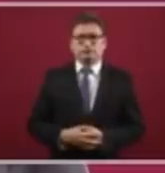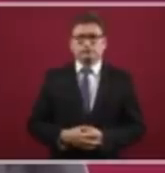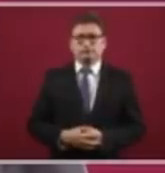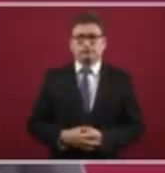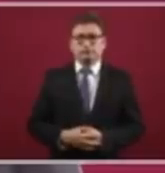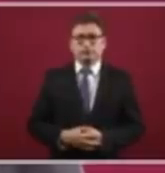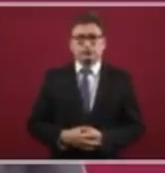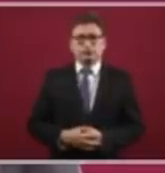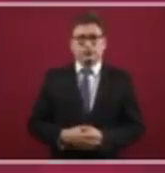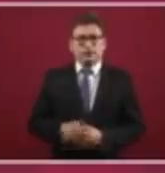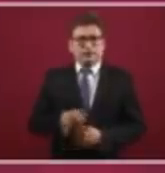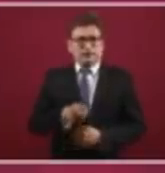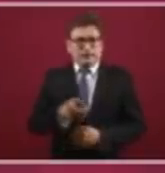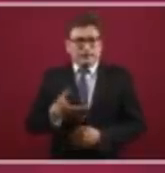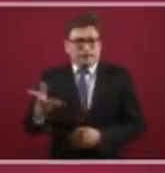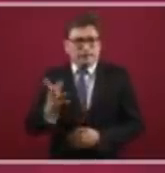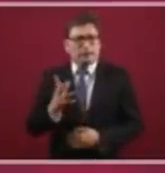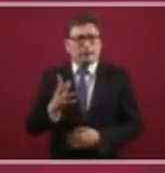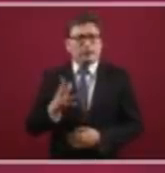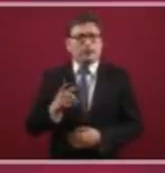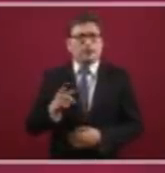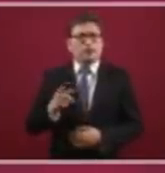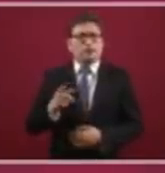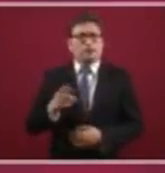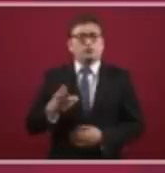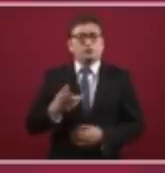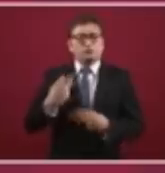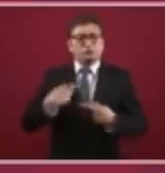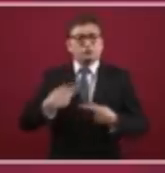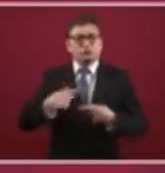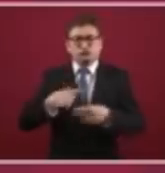mantener o quitar a una autoridad